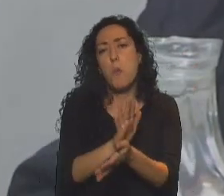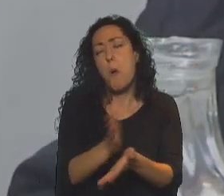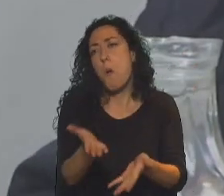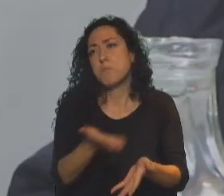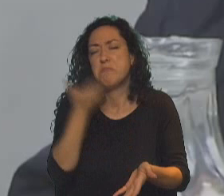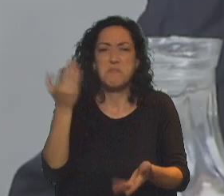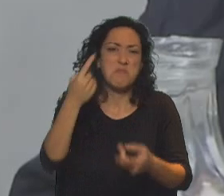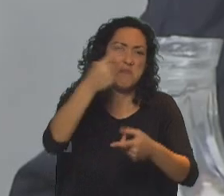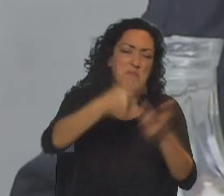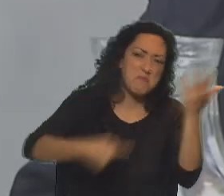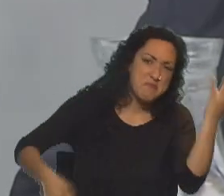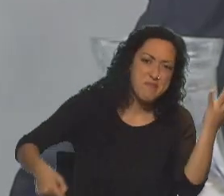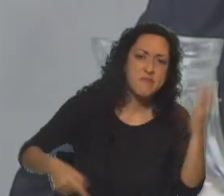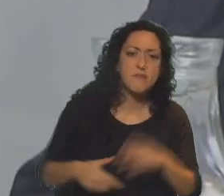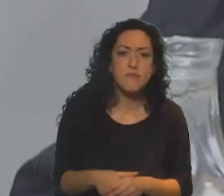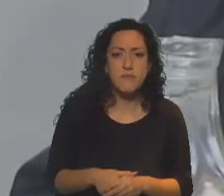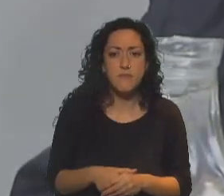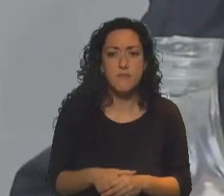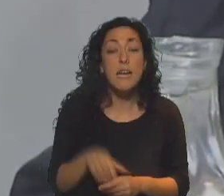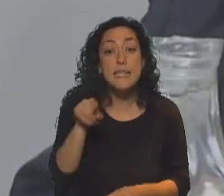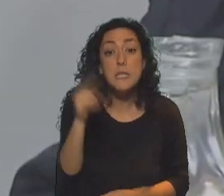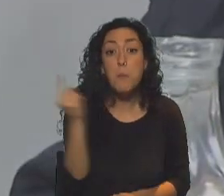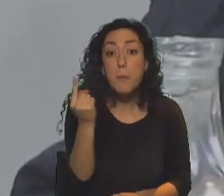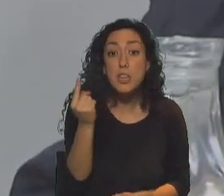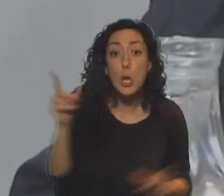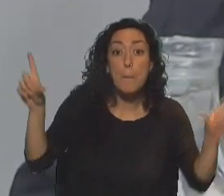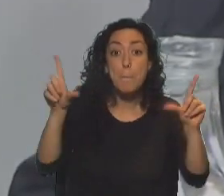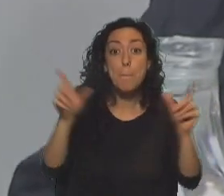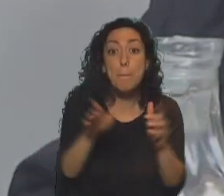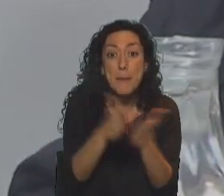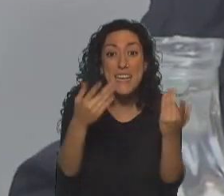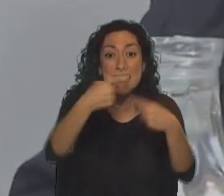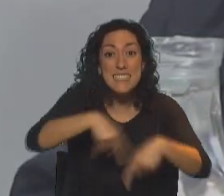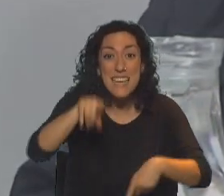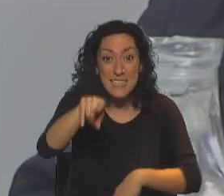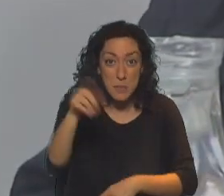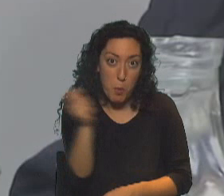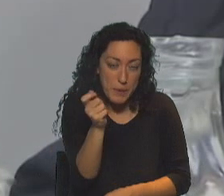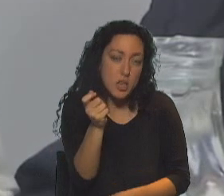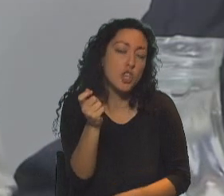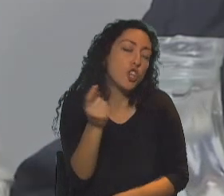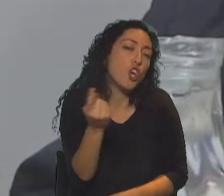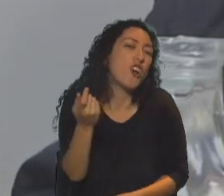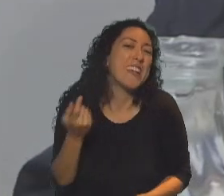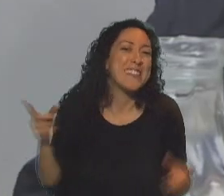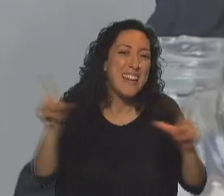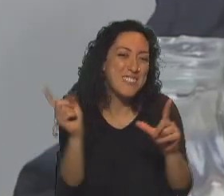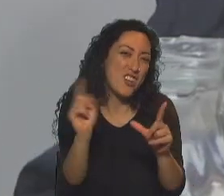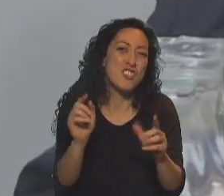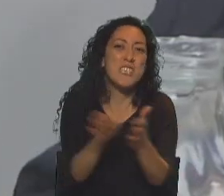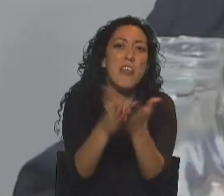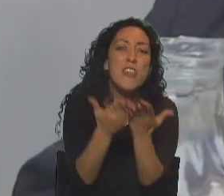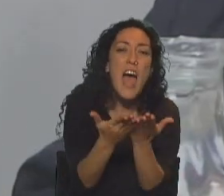etcétera. En ese momento la prensa era el diario Crítica. Diario Crítica había